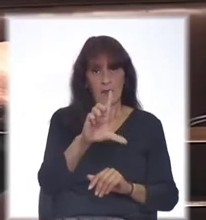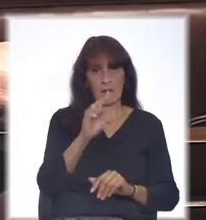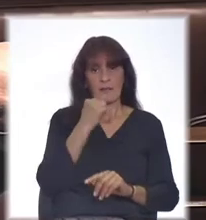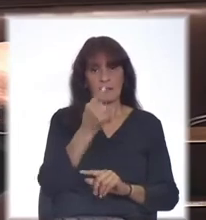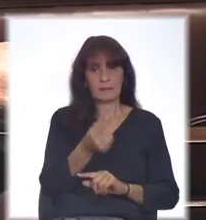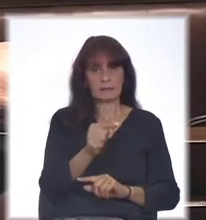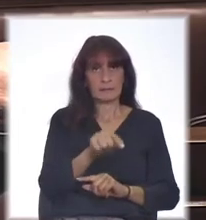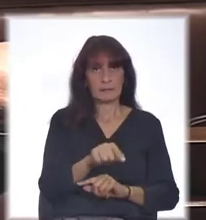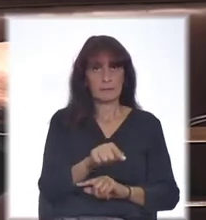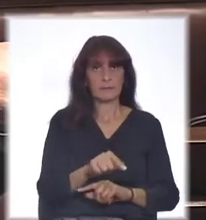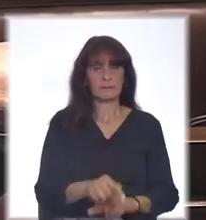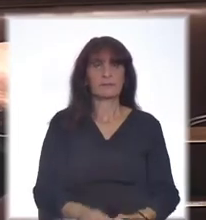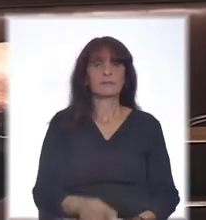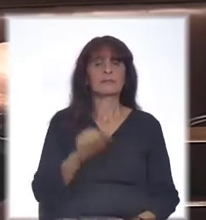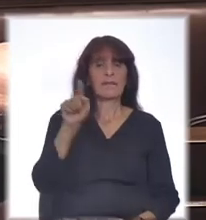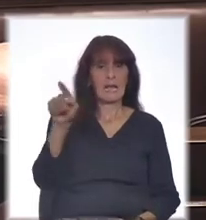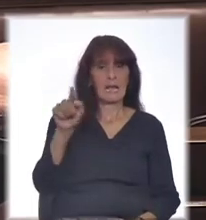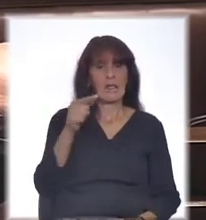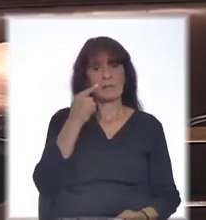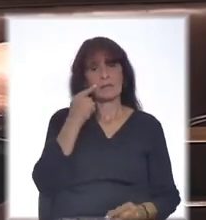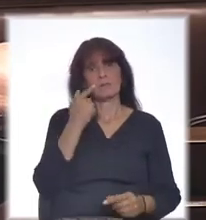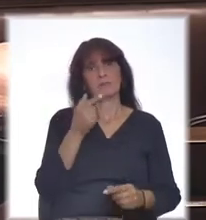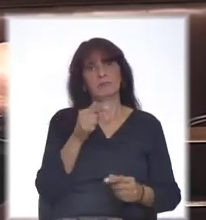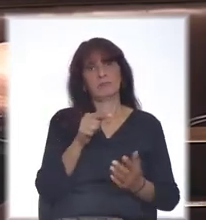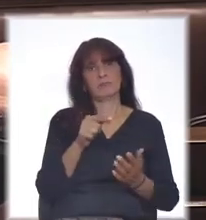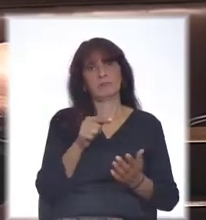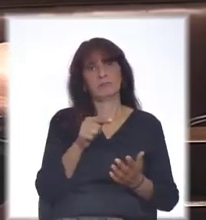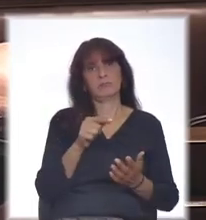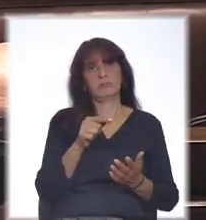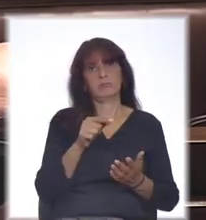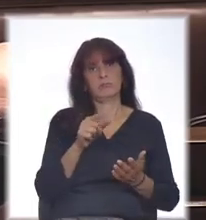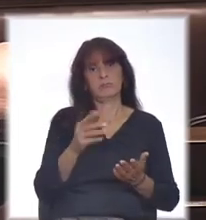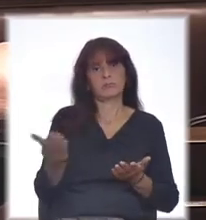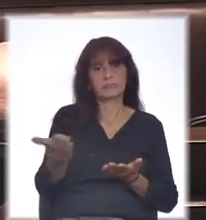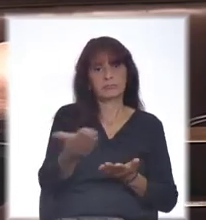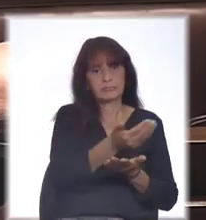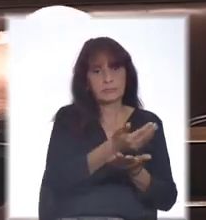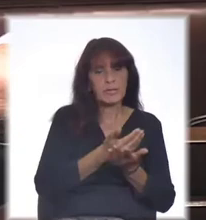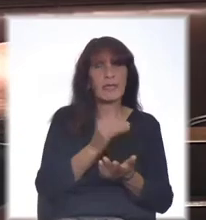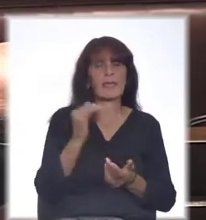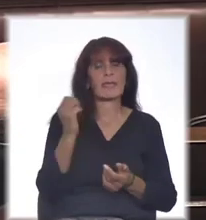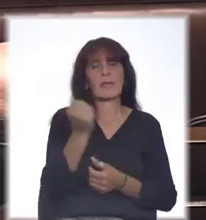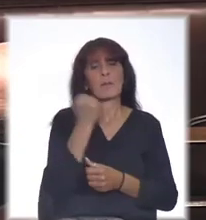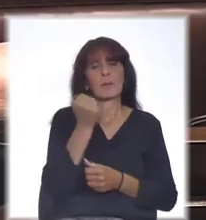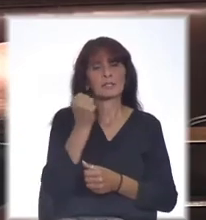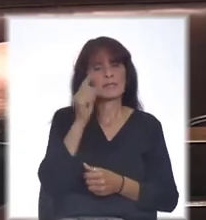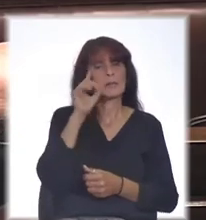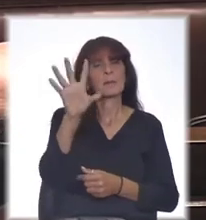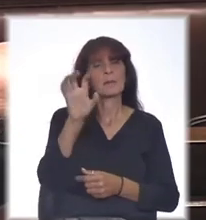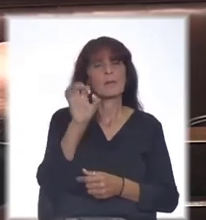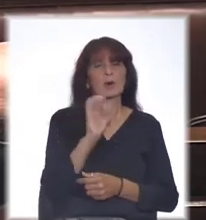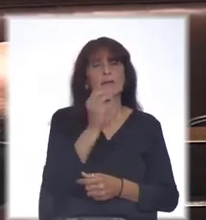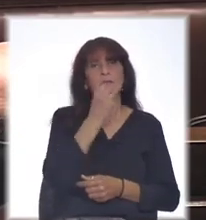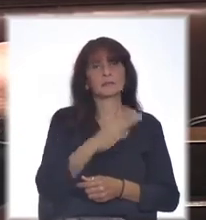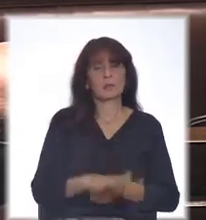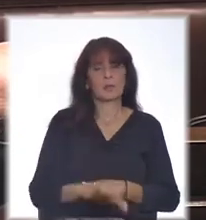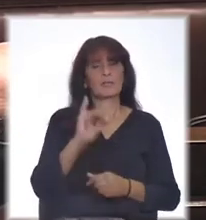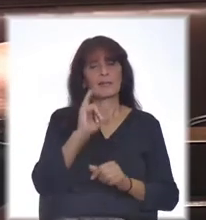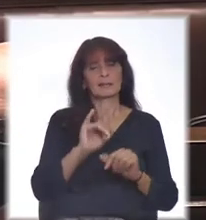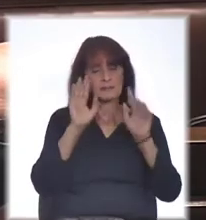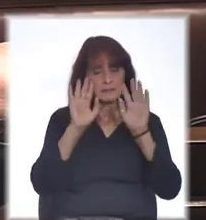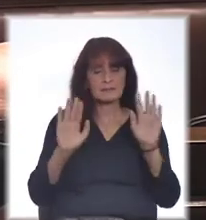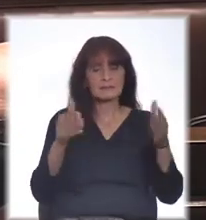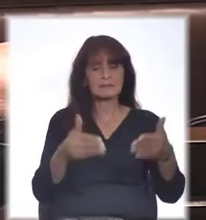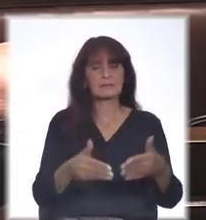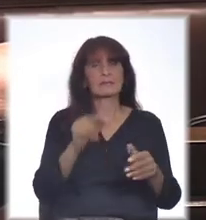él recoge parte de este importante memoria histórica y centra también